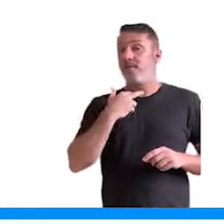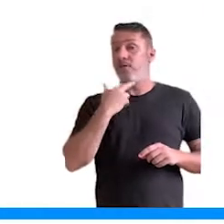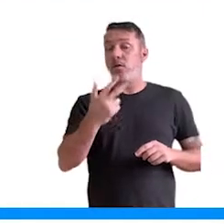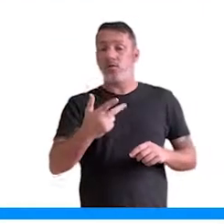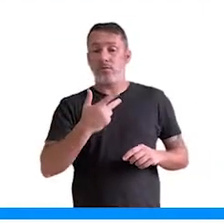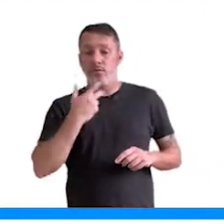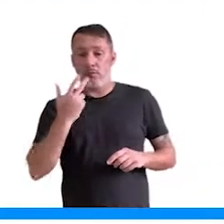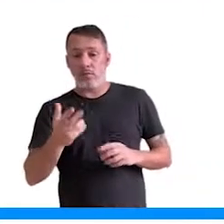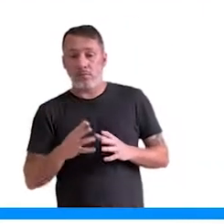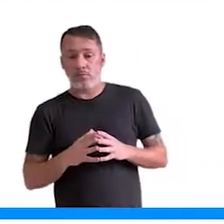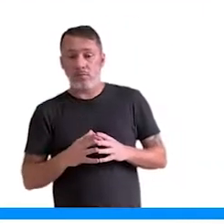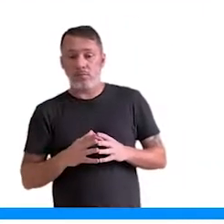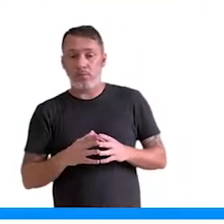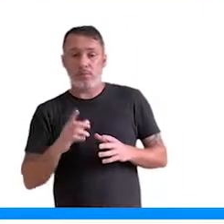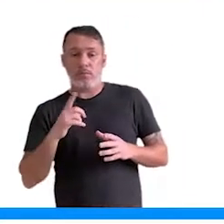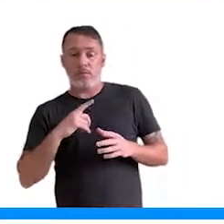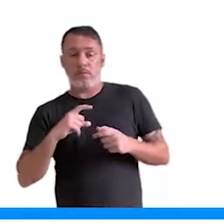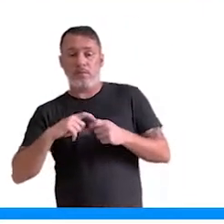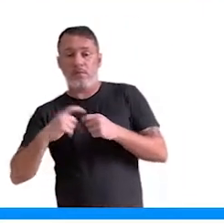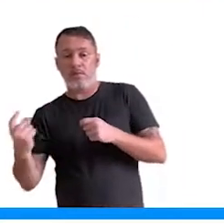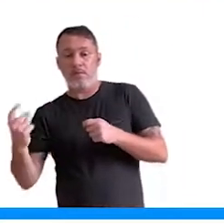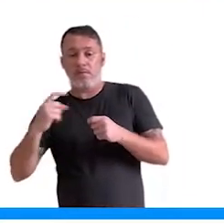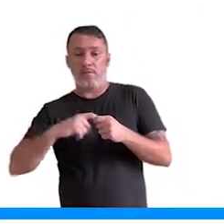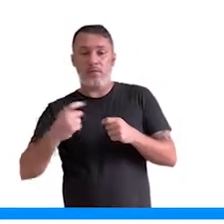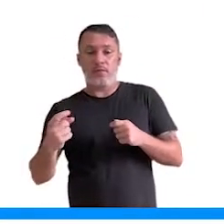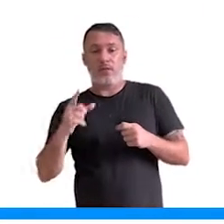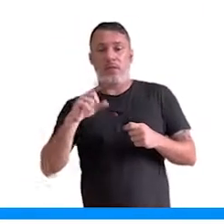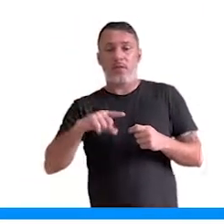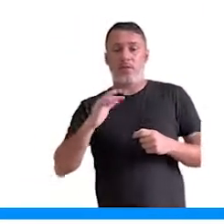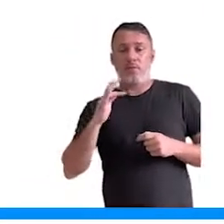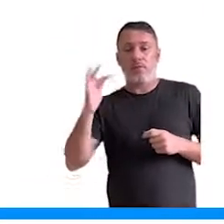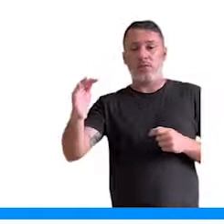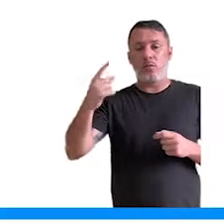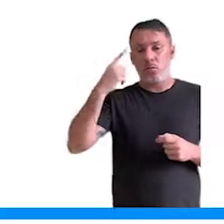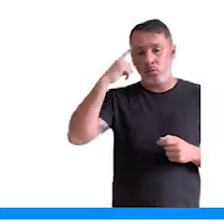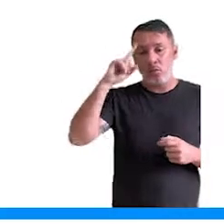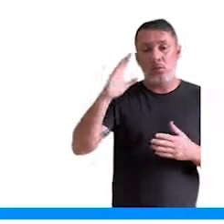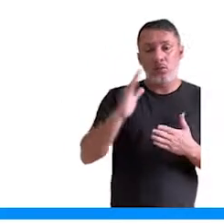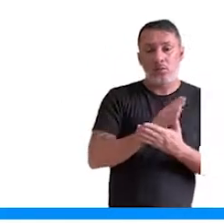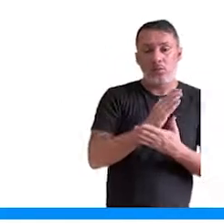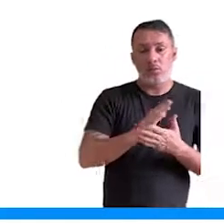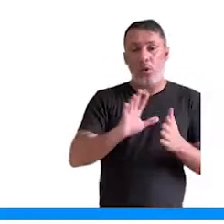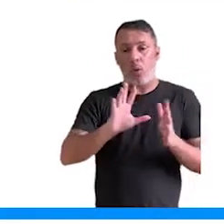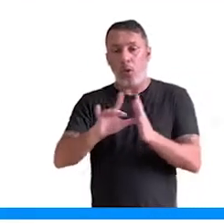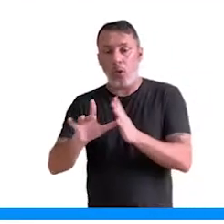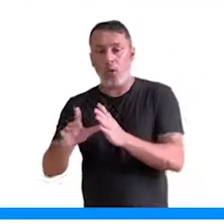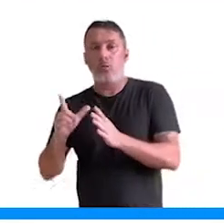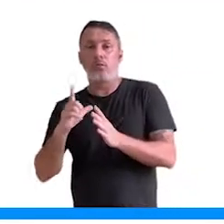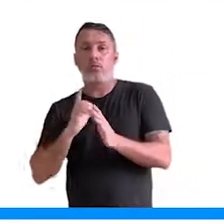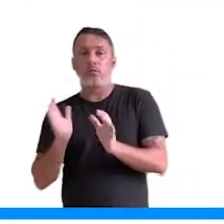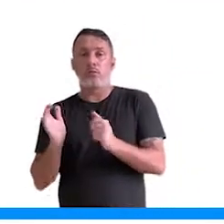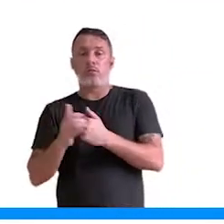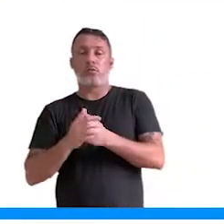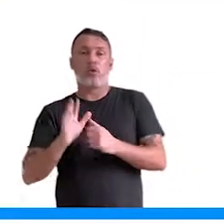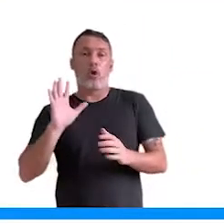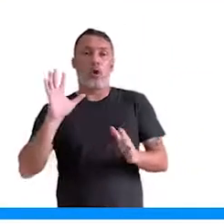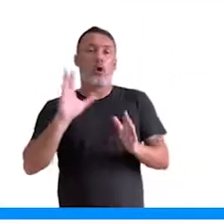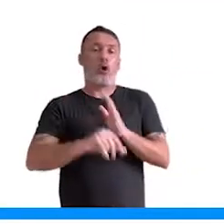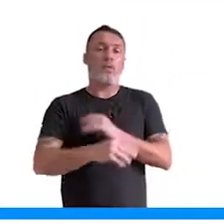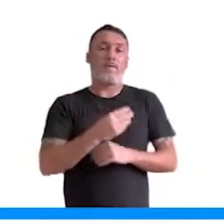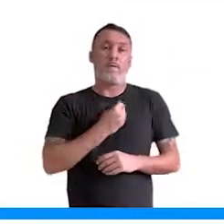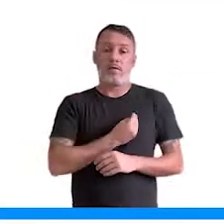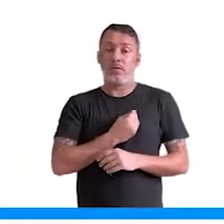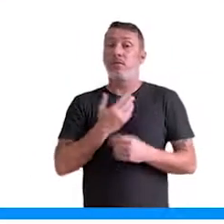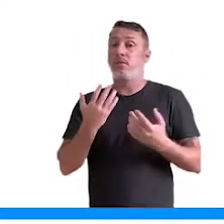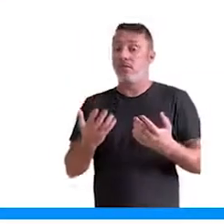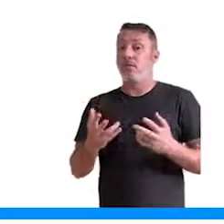Dice una voz, entre vueltas y vueltas, se me fue el día. Algum ladrão oculto rouba minha vida. Bom, tá